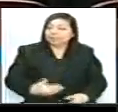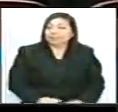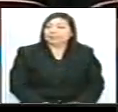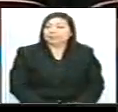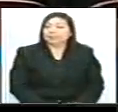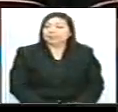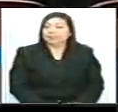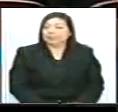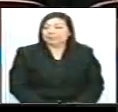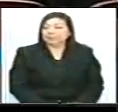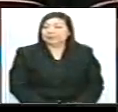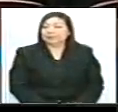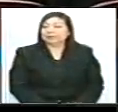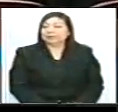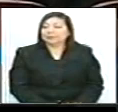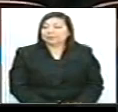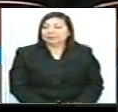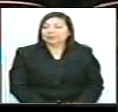da el uso de la palabra.